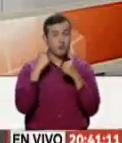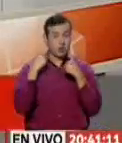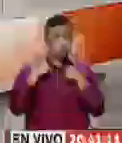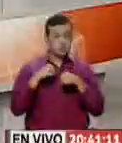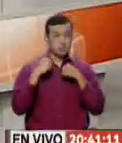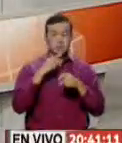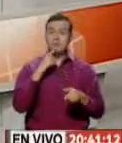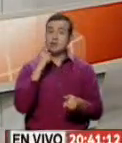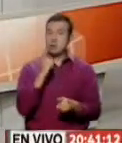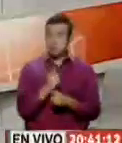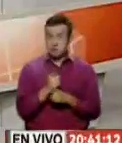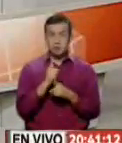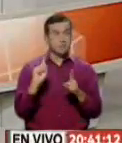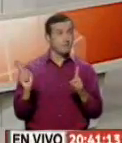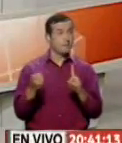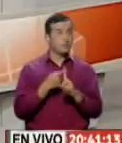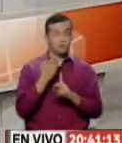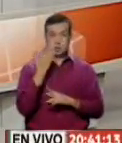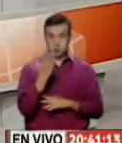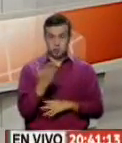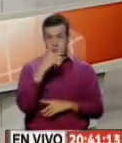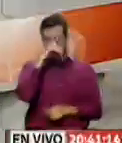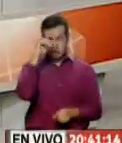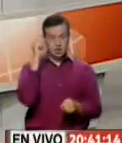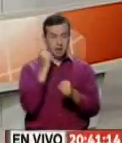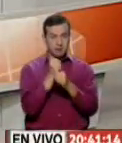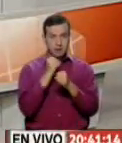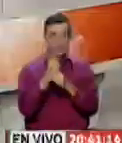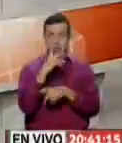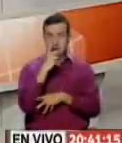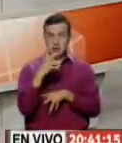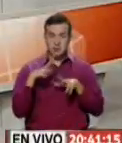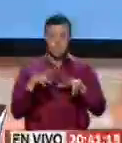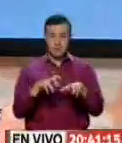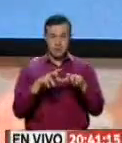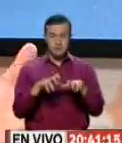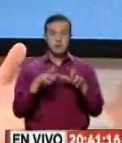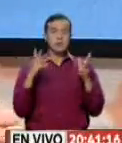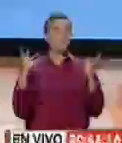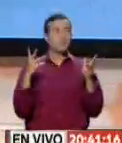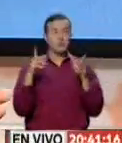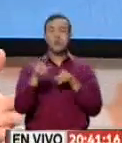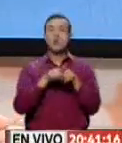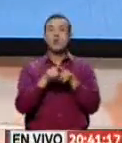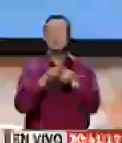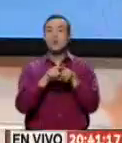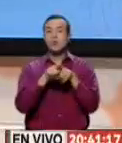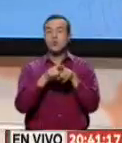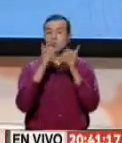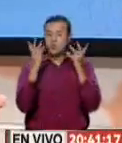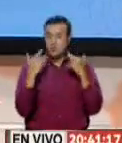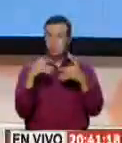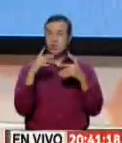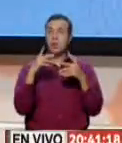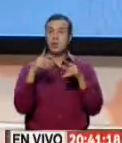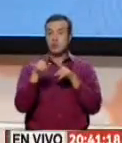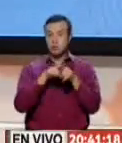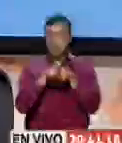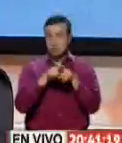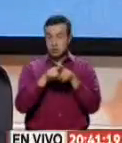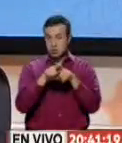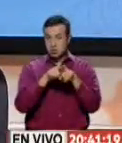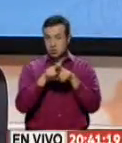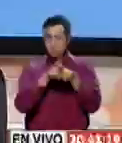Bueno, Ángel, para empezar, tú eres de oficio panadero, ¿cierto? Y te enteraste de este concurso que llevó a cabo, este reality que llevó a